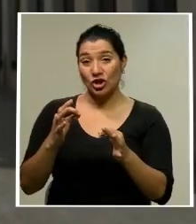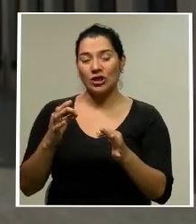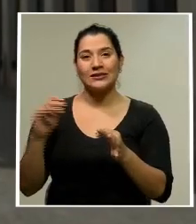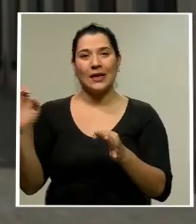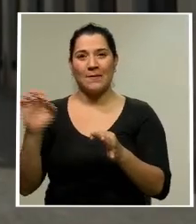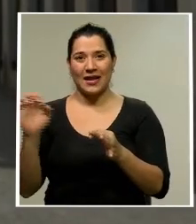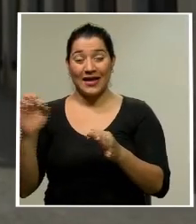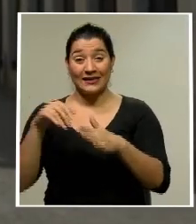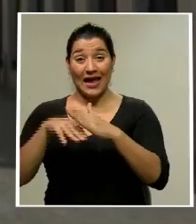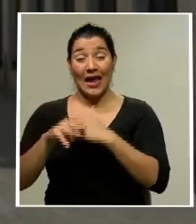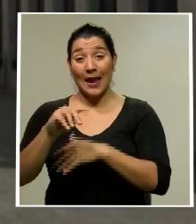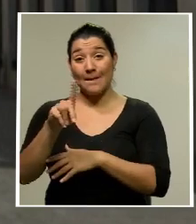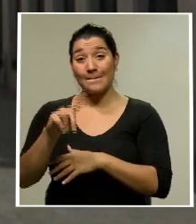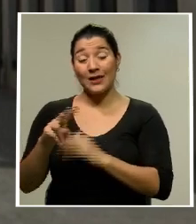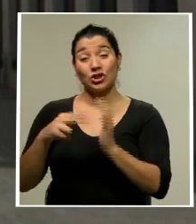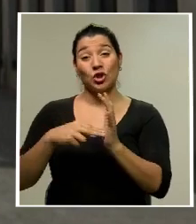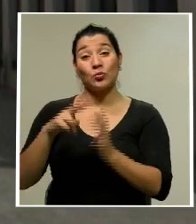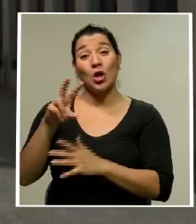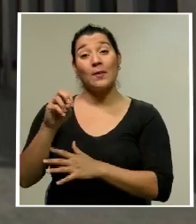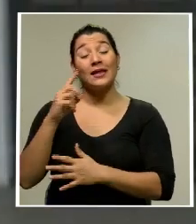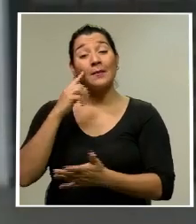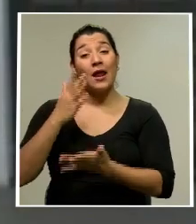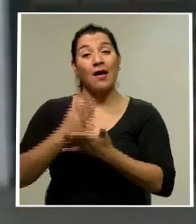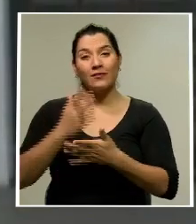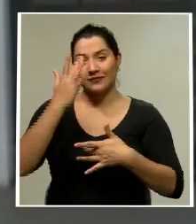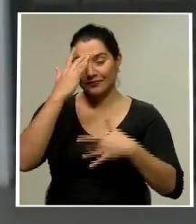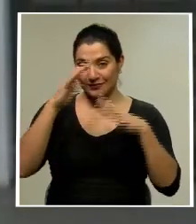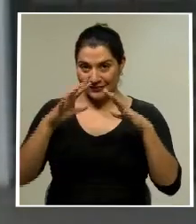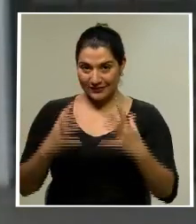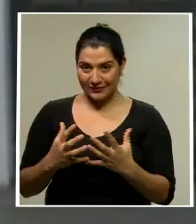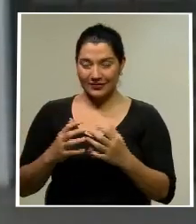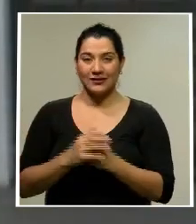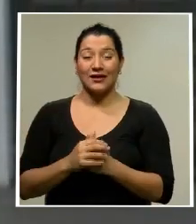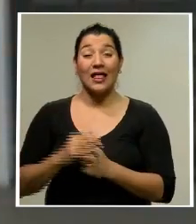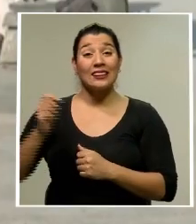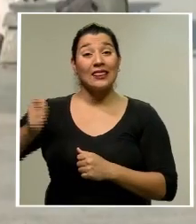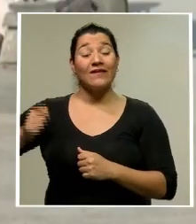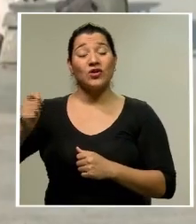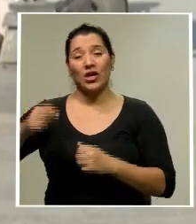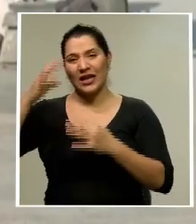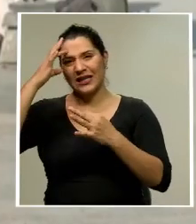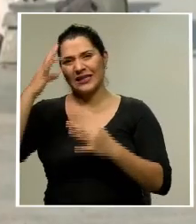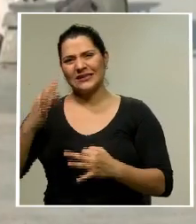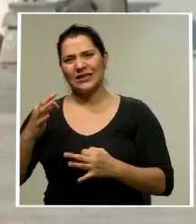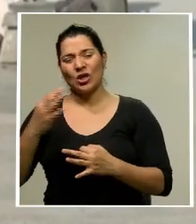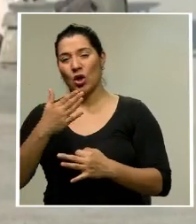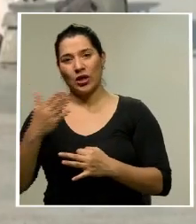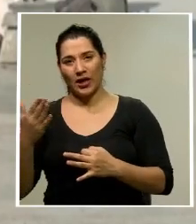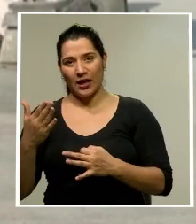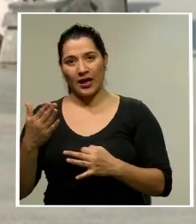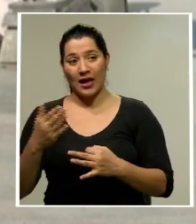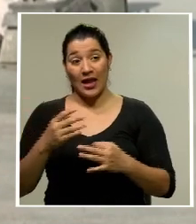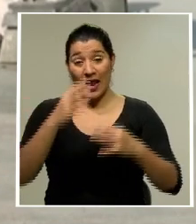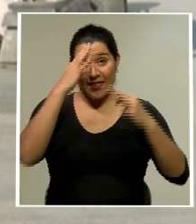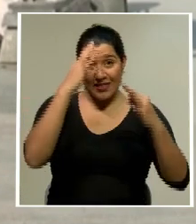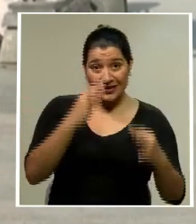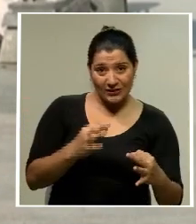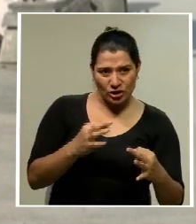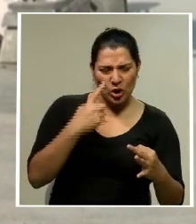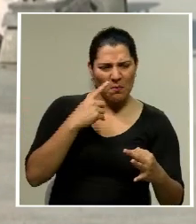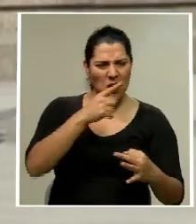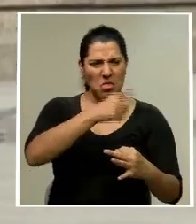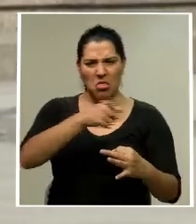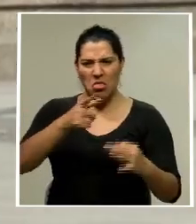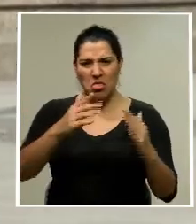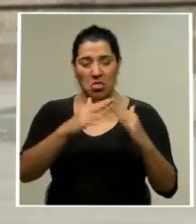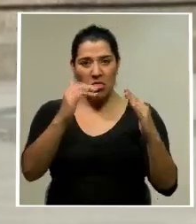gobierno en marzo de 2020 para combatir la pandemia. El alto tribunal determinó que el paraguas legal para adoptar el estricto confinamiento